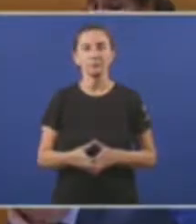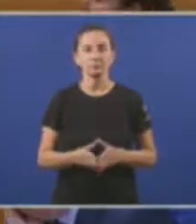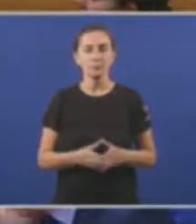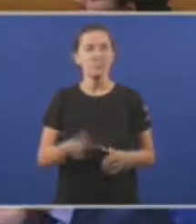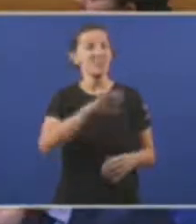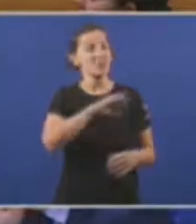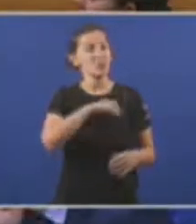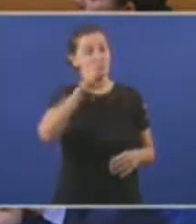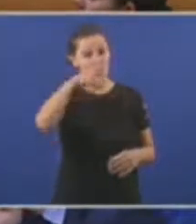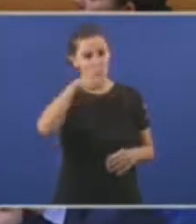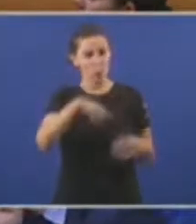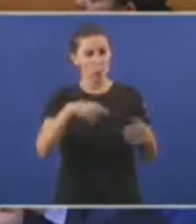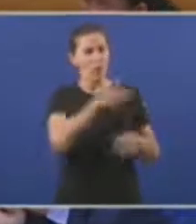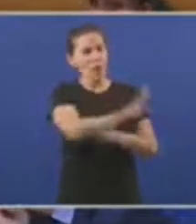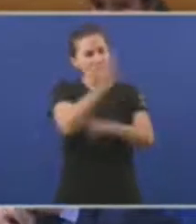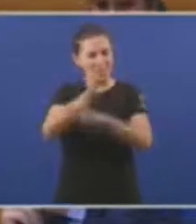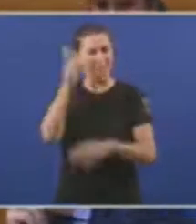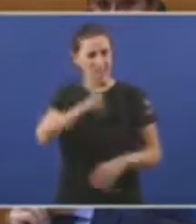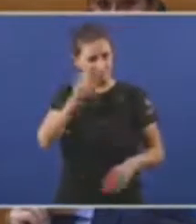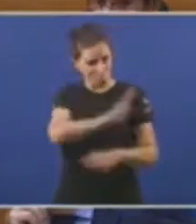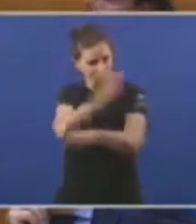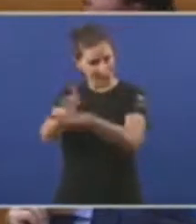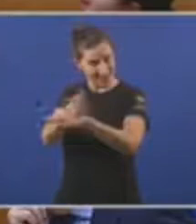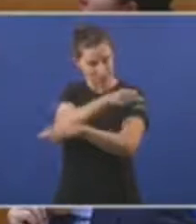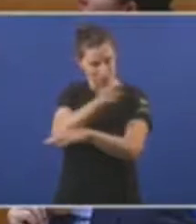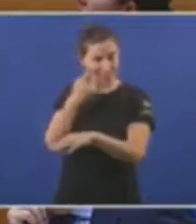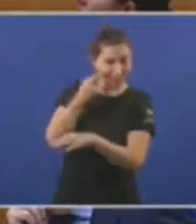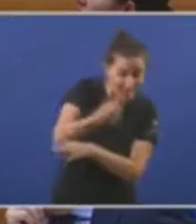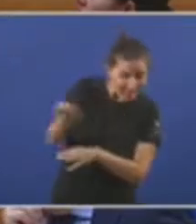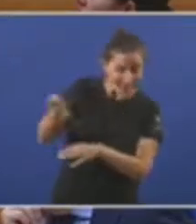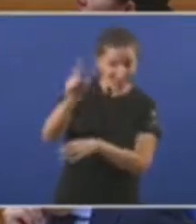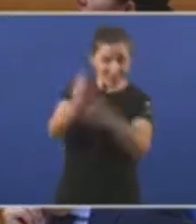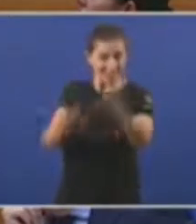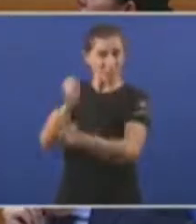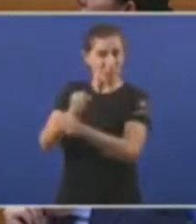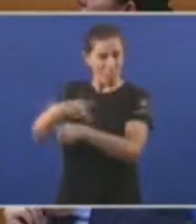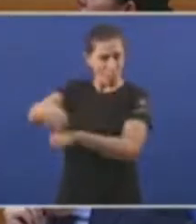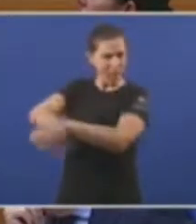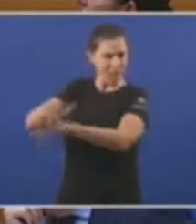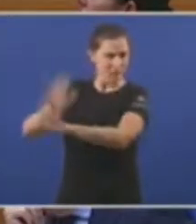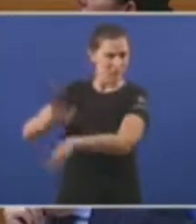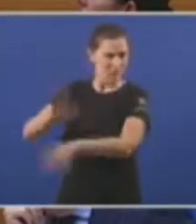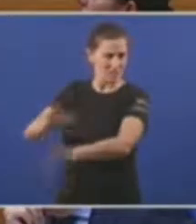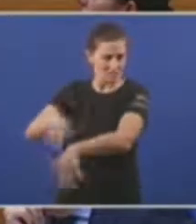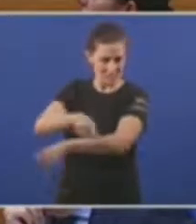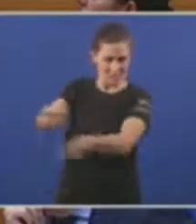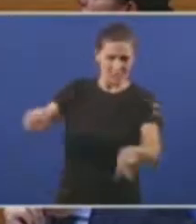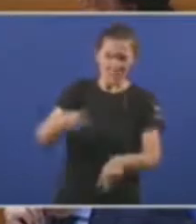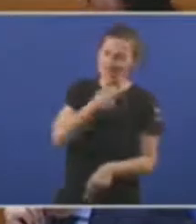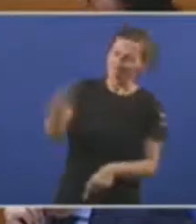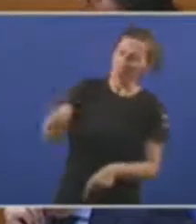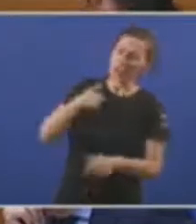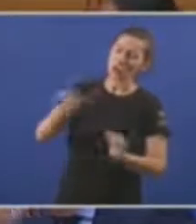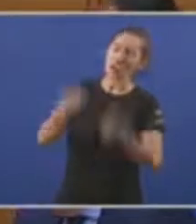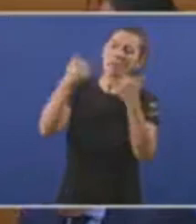Señor Feijóo, vaya a Vigo e dígalle aos traballadores e traballadoras que están na rúa hoxe mesmo que vostede salvou Barreras. Hai